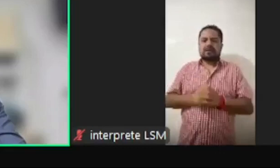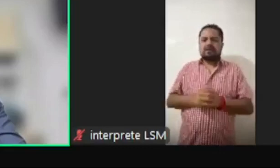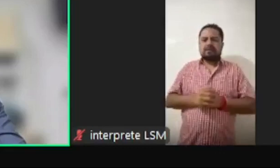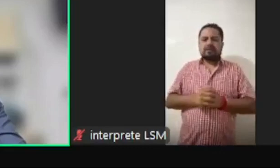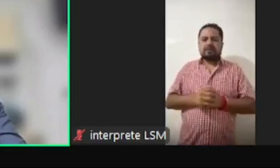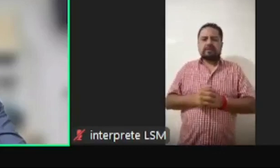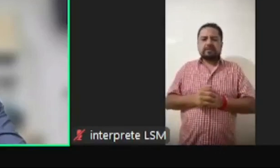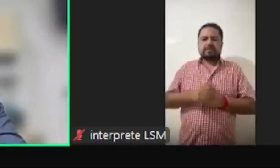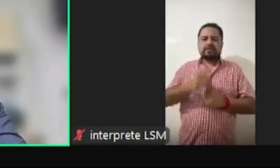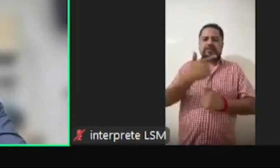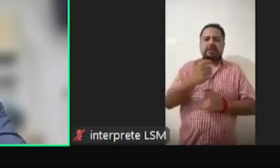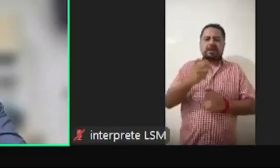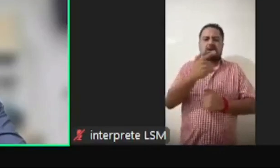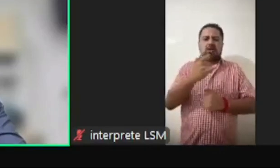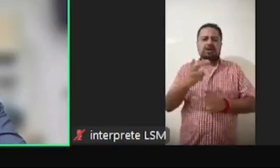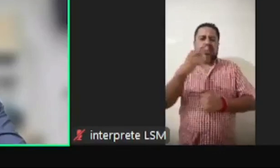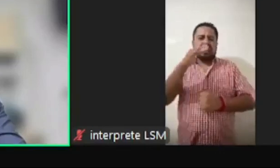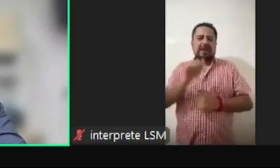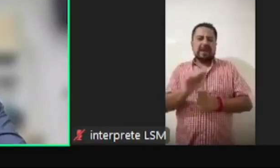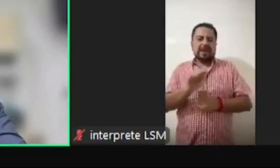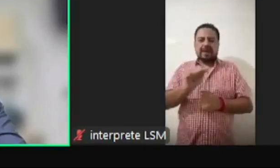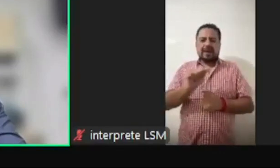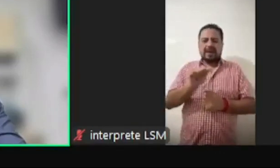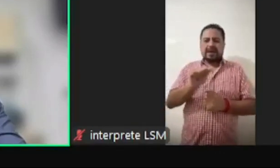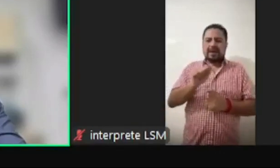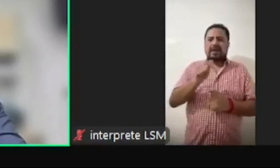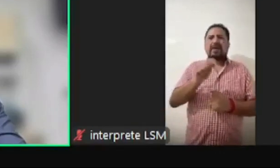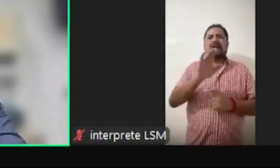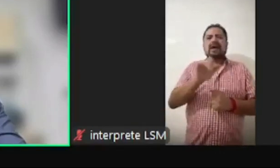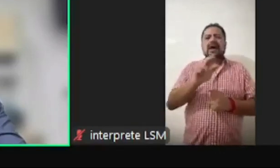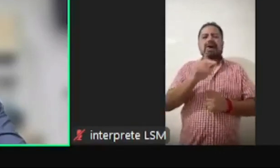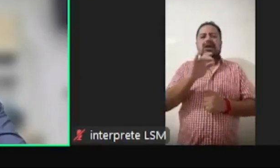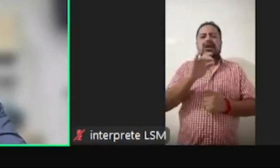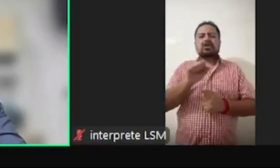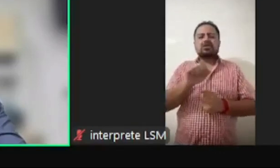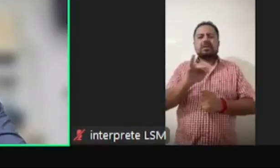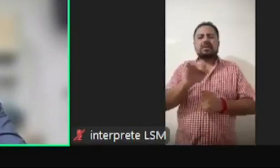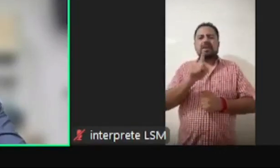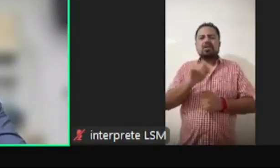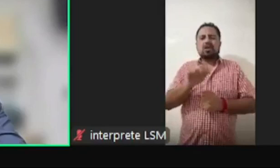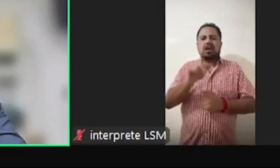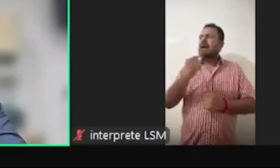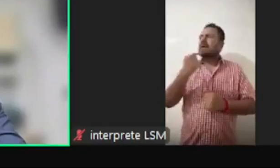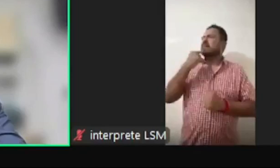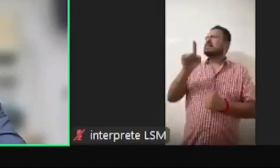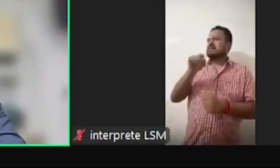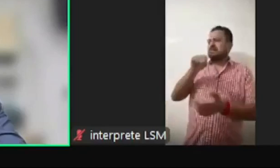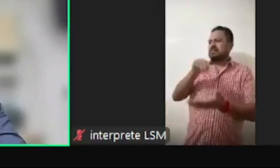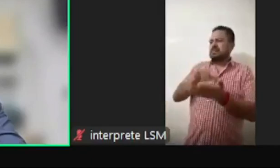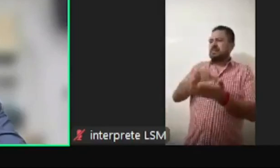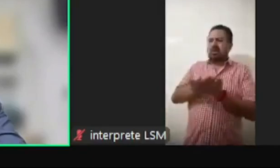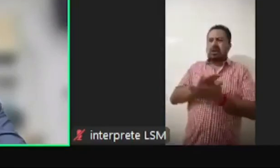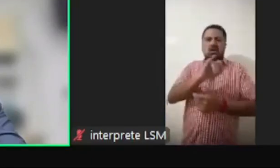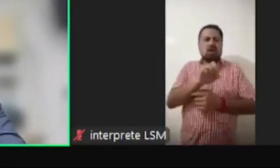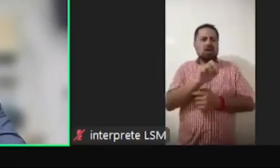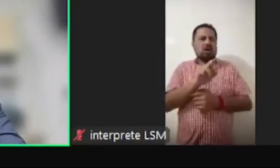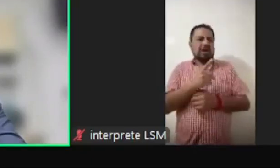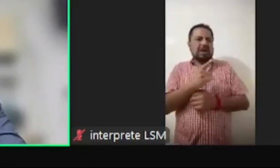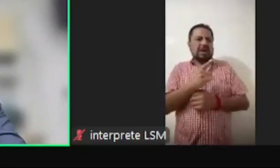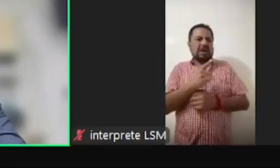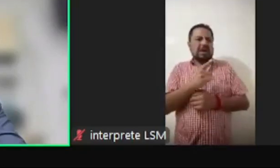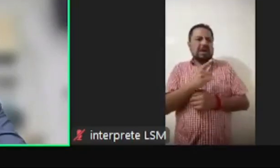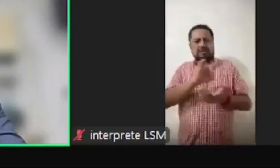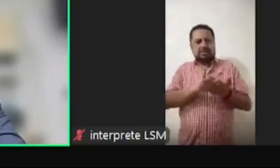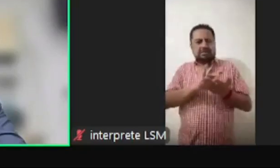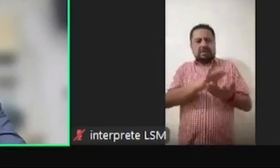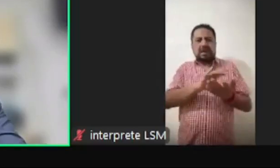Georgina de la Cruz Galeana, Adolfo Alberto Solís Maganda y Carlos Roberto Mendiola Alberto impugnan el registro de Jorge Luis del Río Serna, la presidencia de